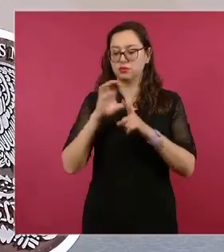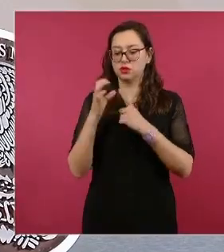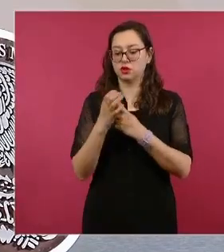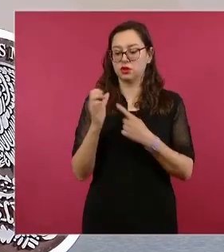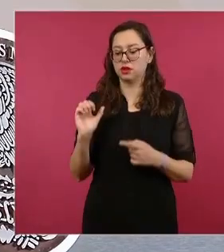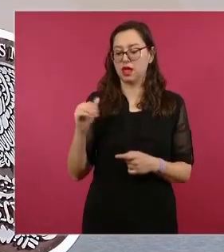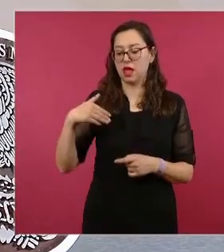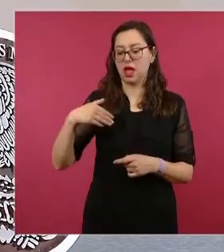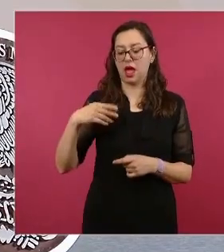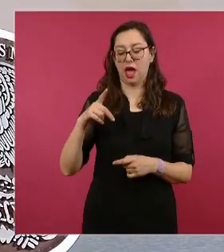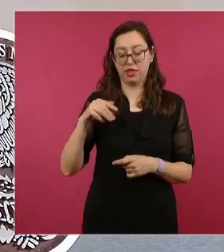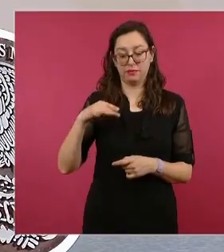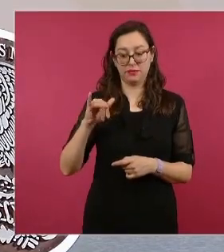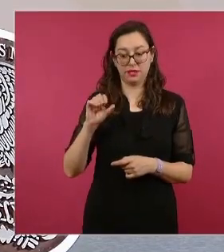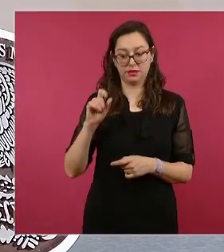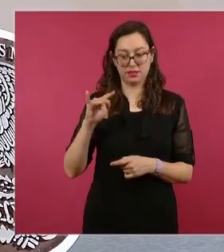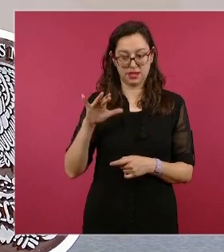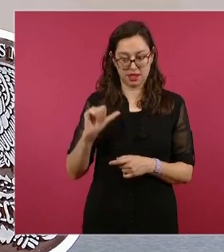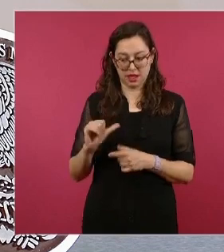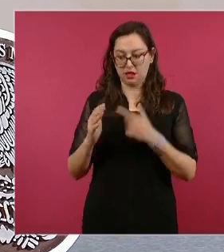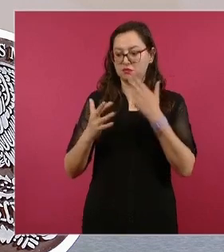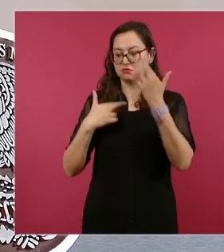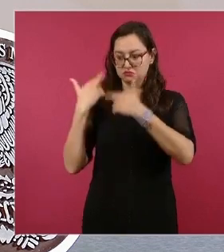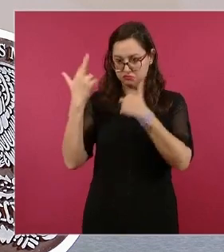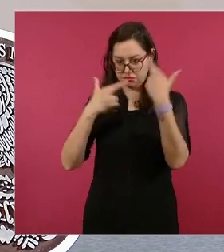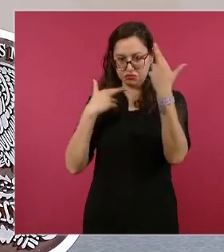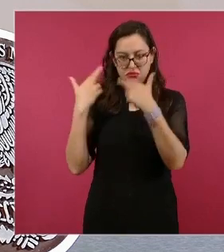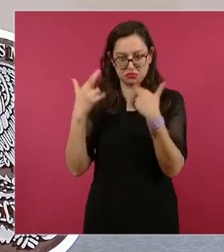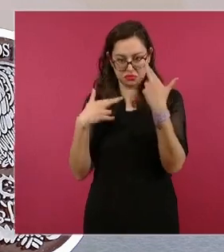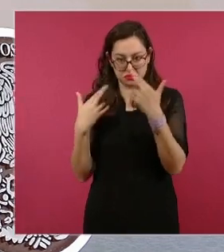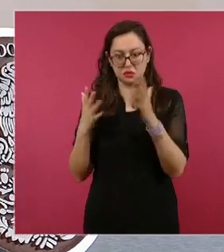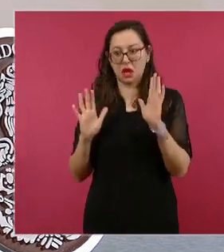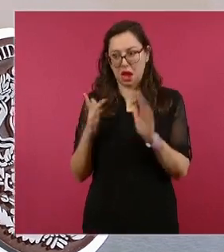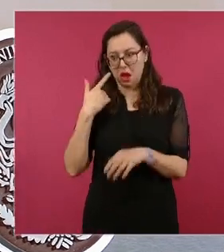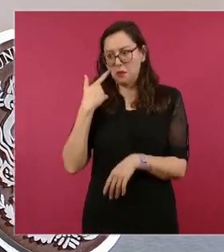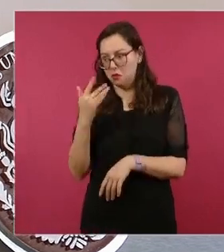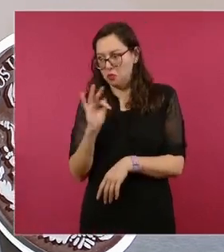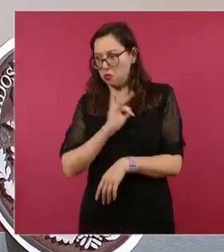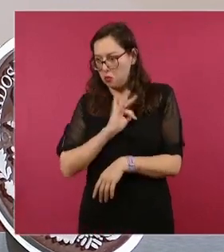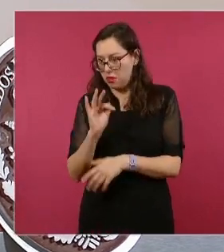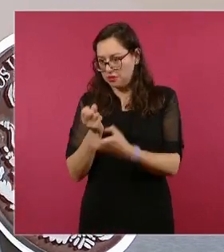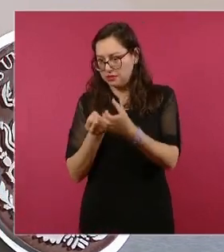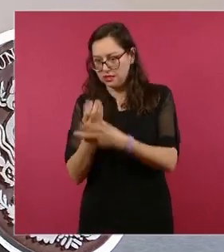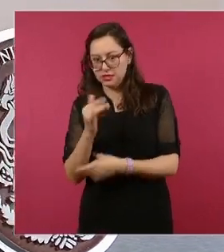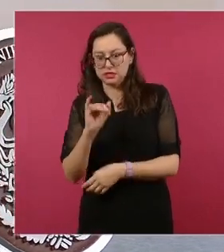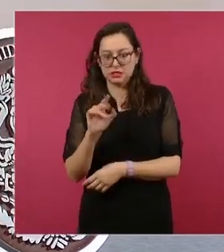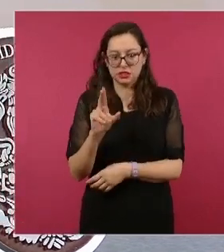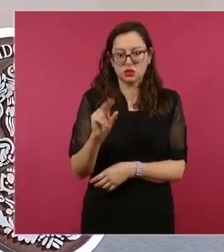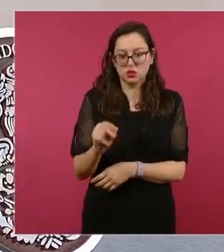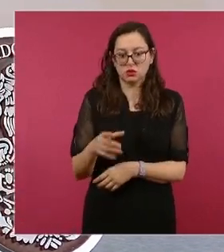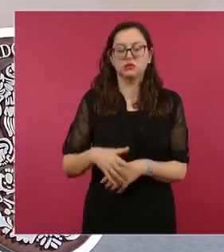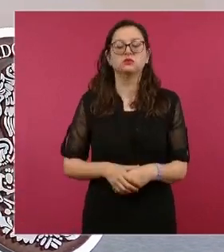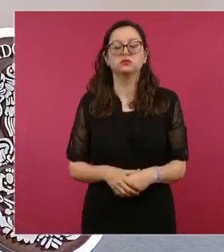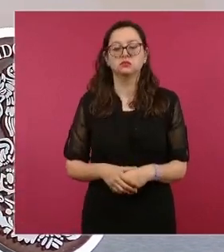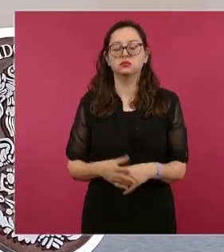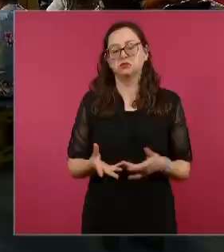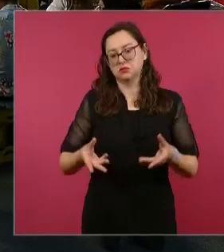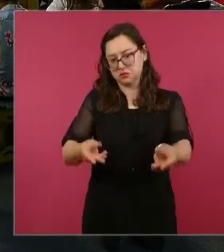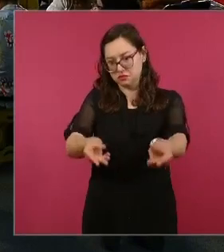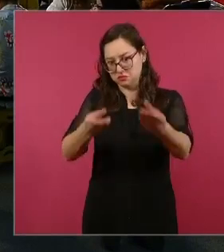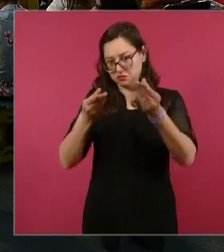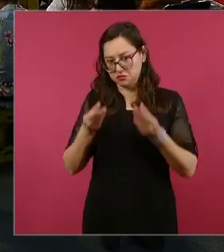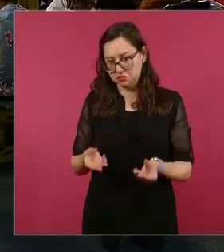han logrado buenos resultados en conjunto con la Secretaría de Gobernación. Vemos el